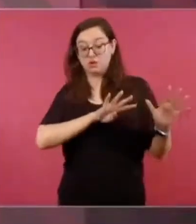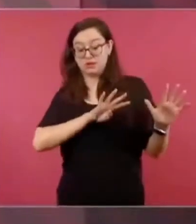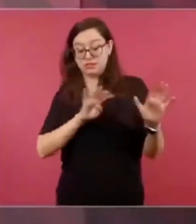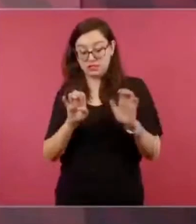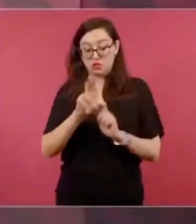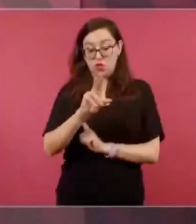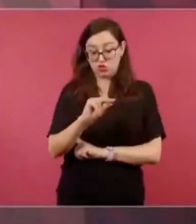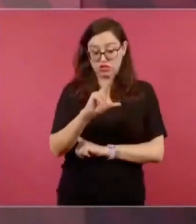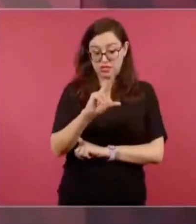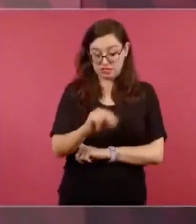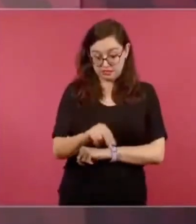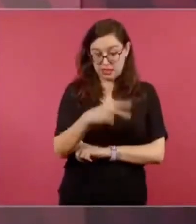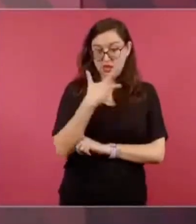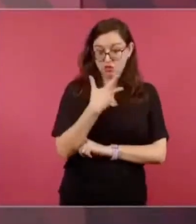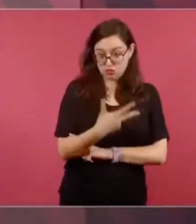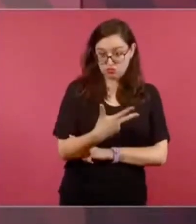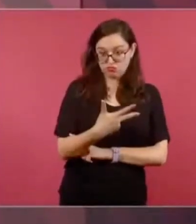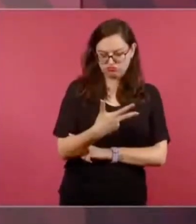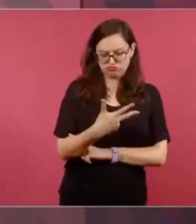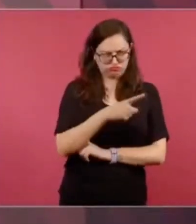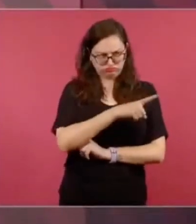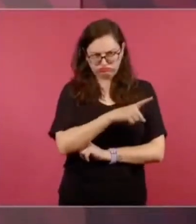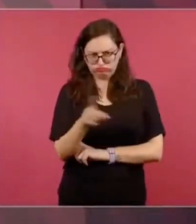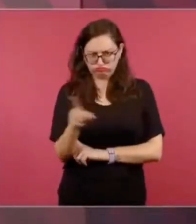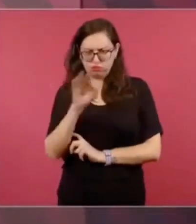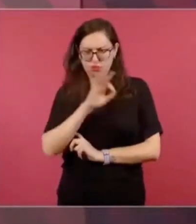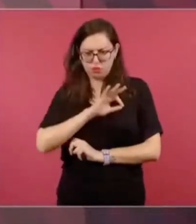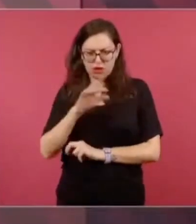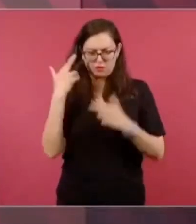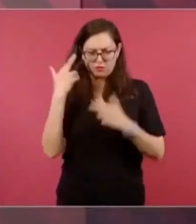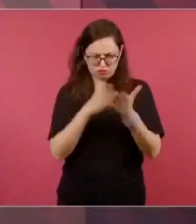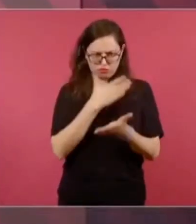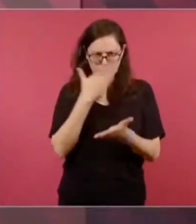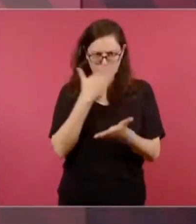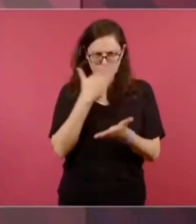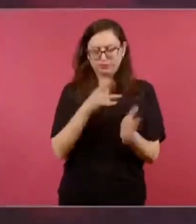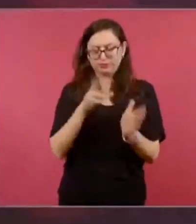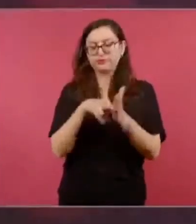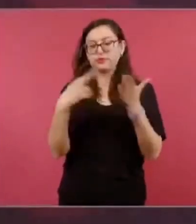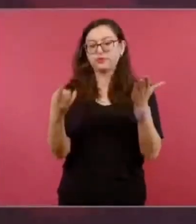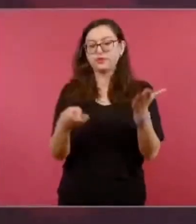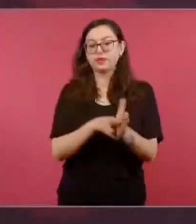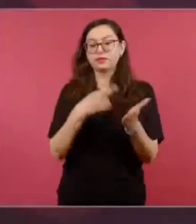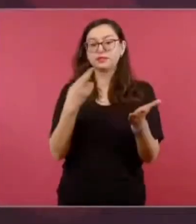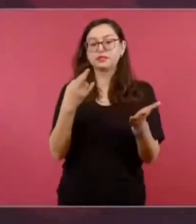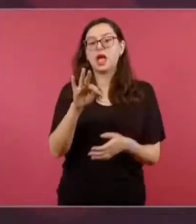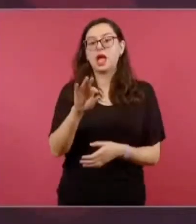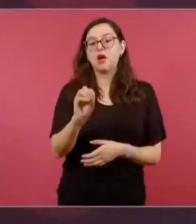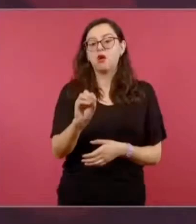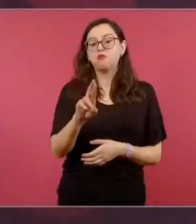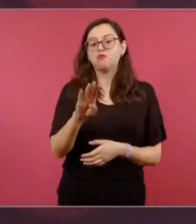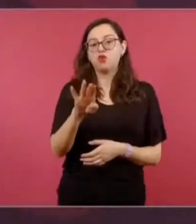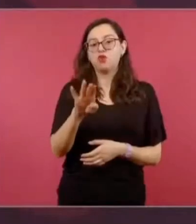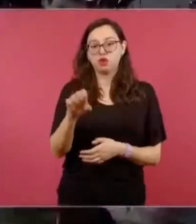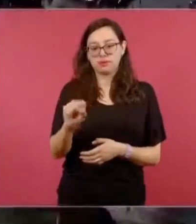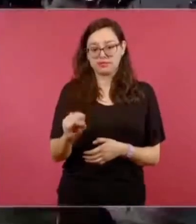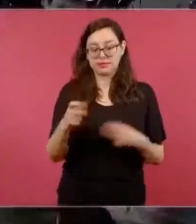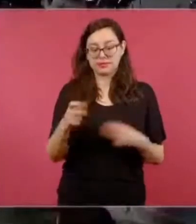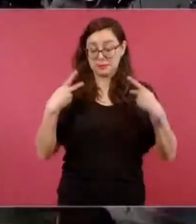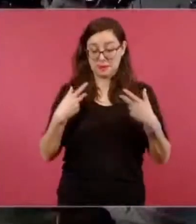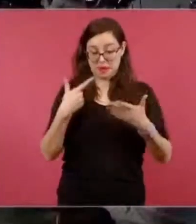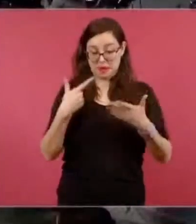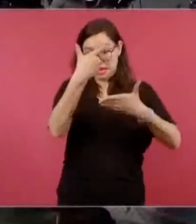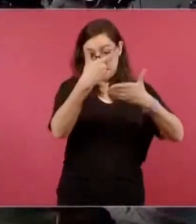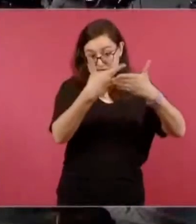1988, lo pueden ustedes constatar, la revista Forbes, que publica las listas de los hombres